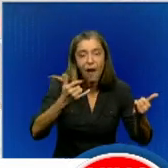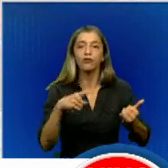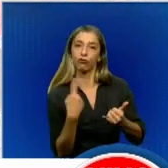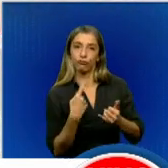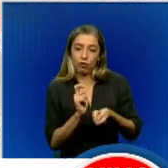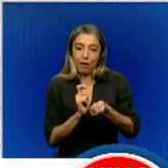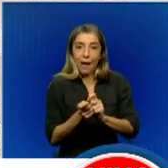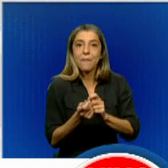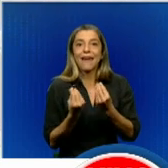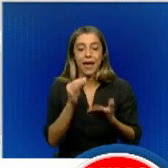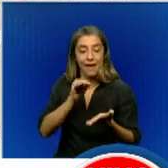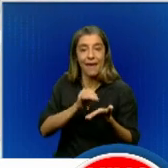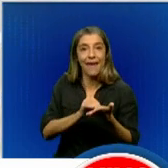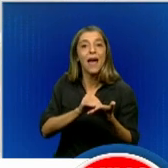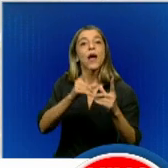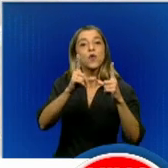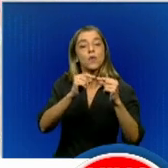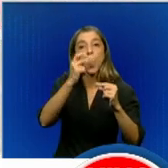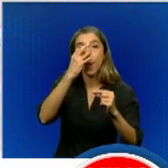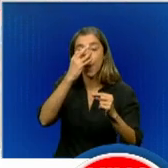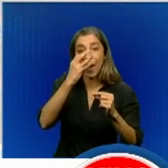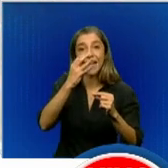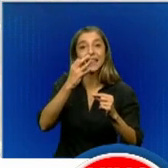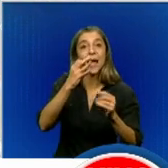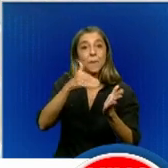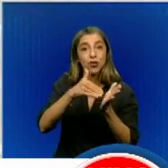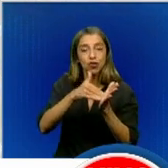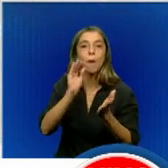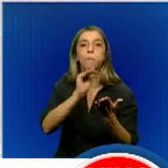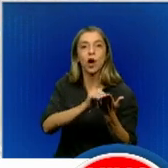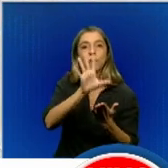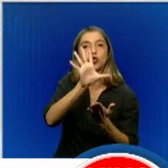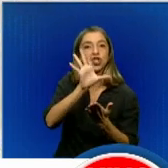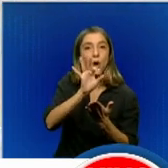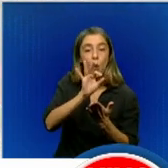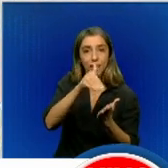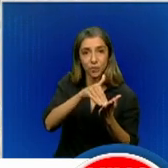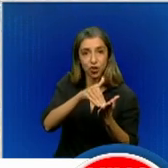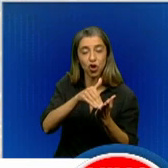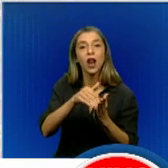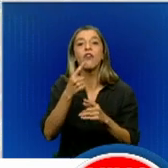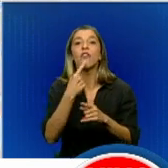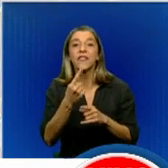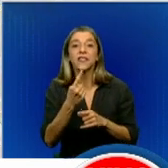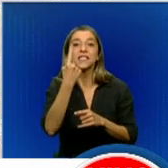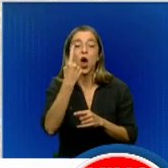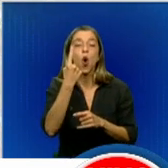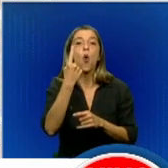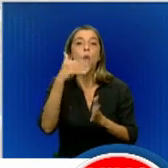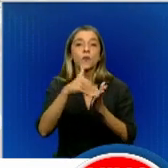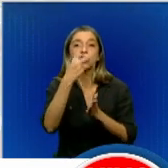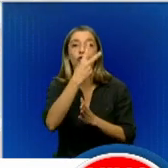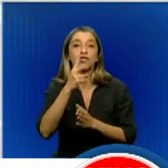dice 20 millones ponemos 50 donde dice un millón 250 y se mantiene